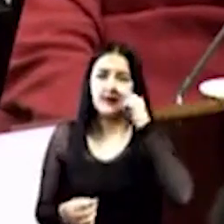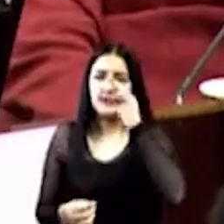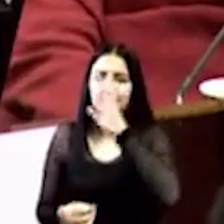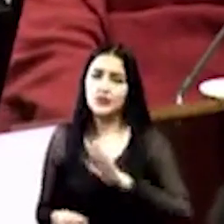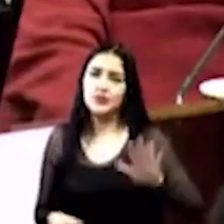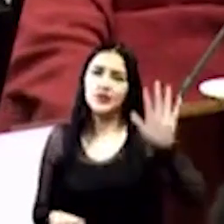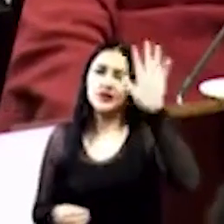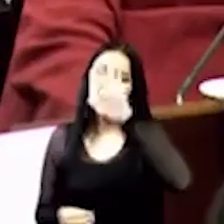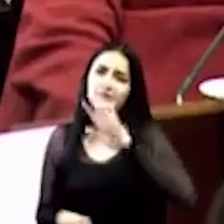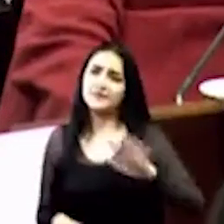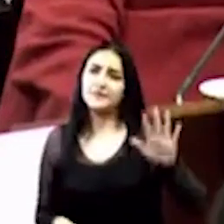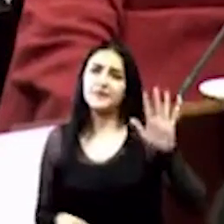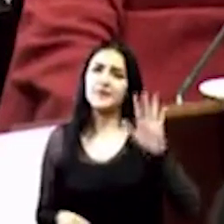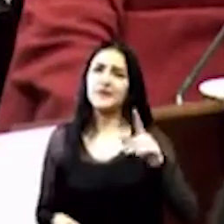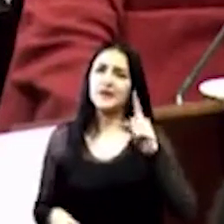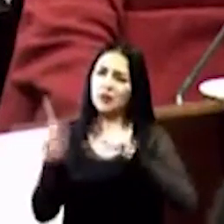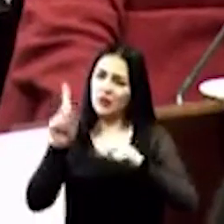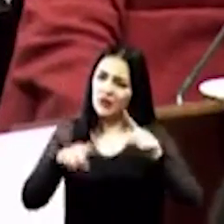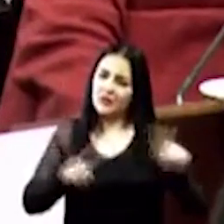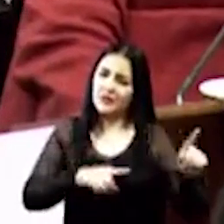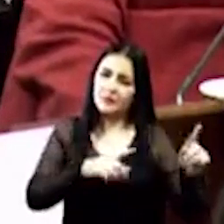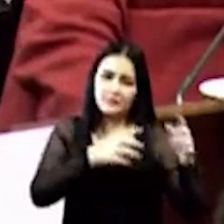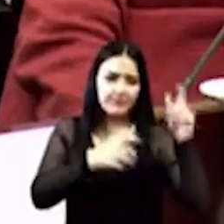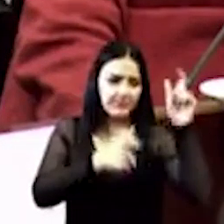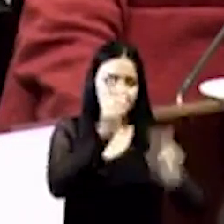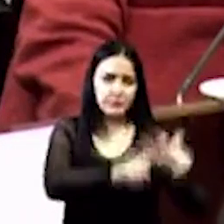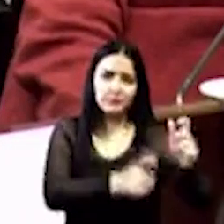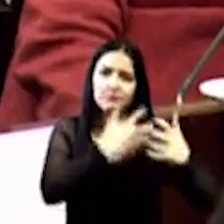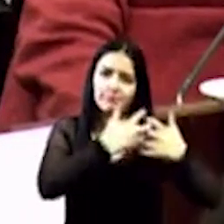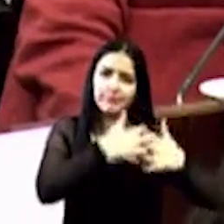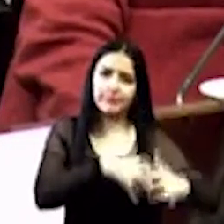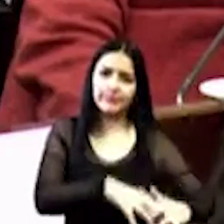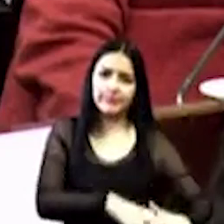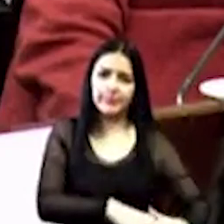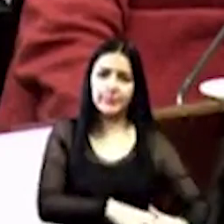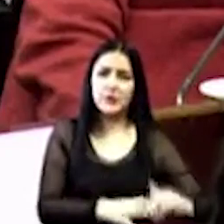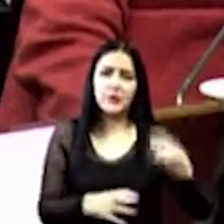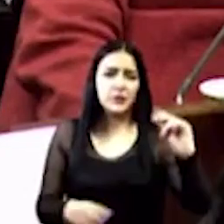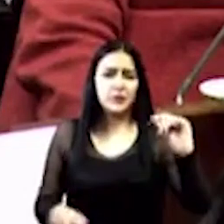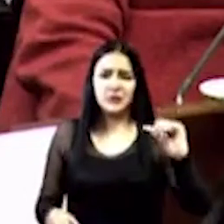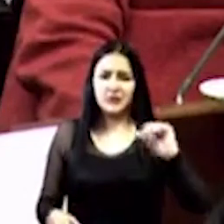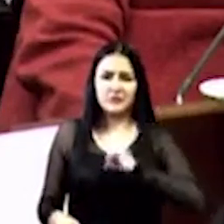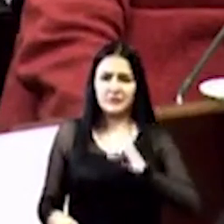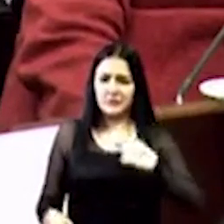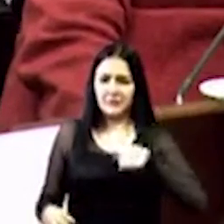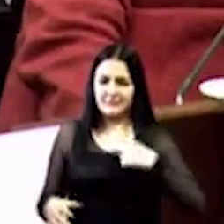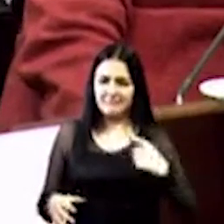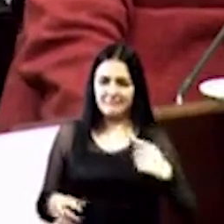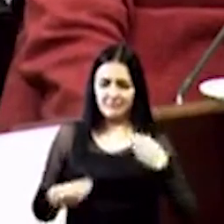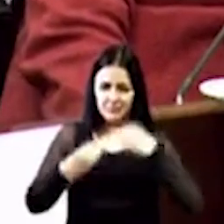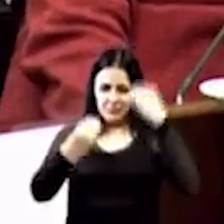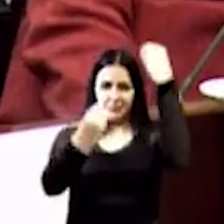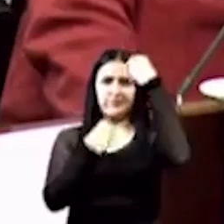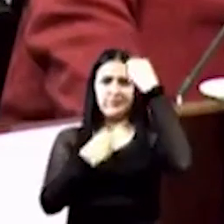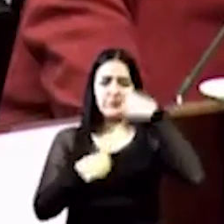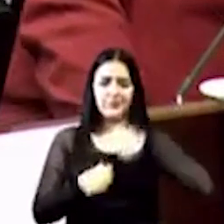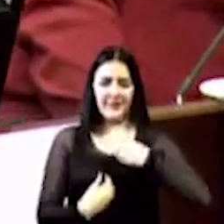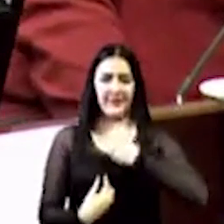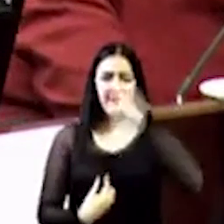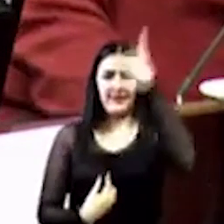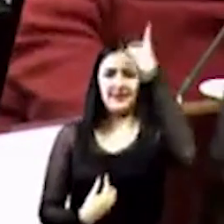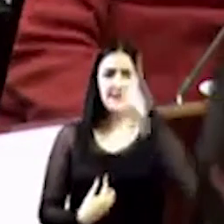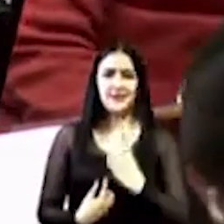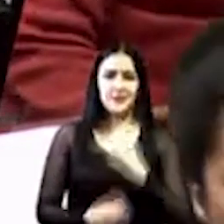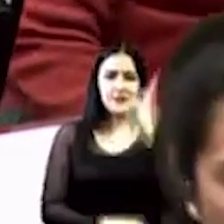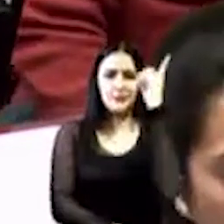nacional con algunos funcionarios que no tenían la capacidad de tomar